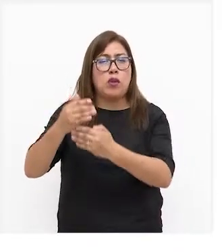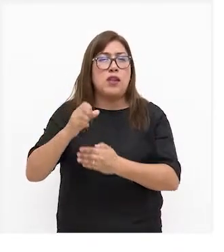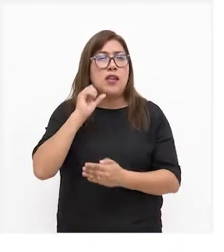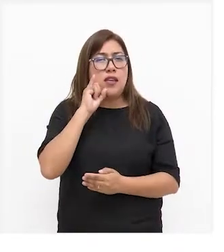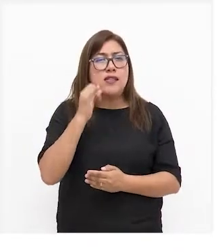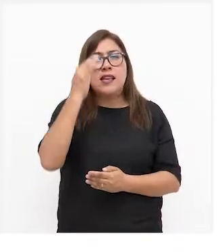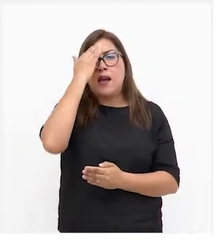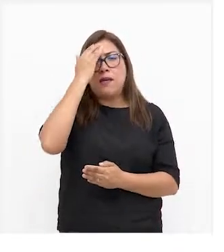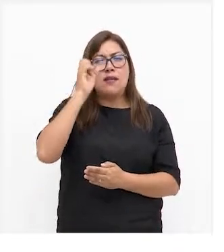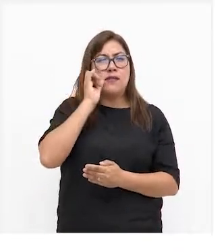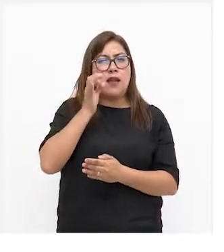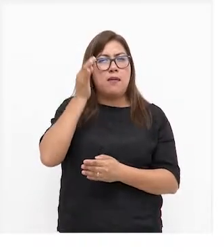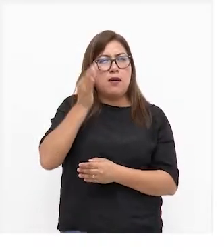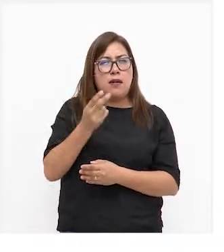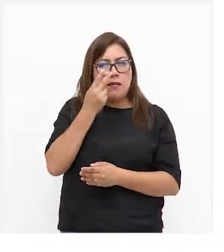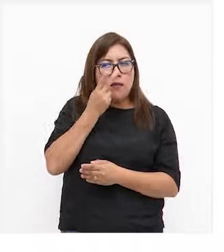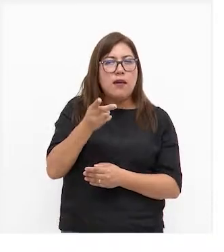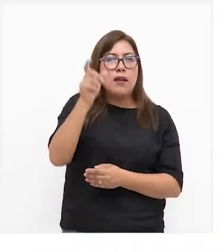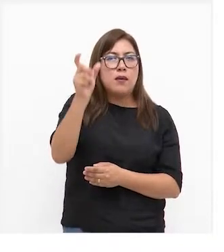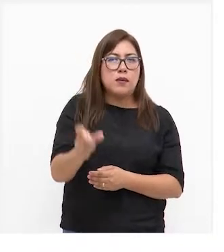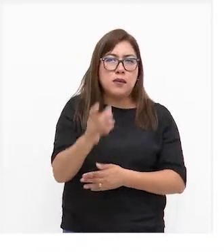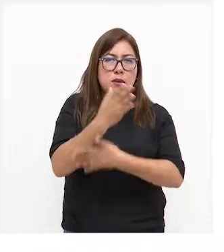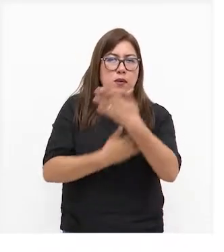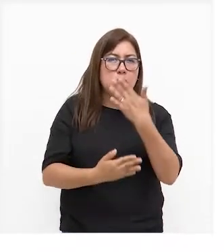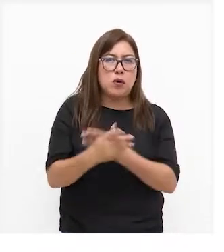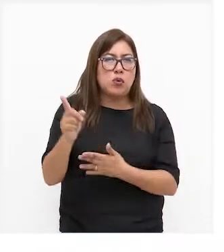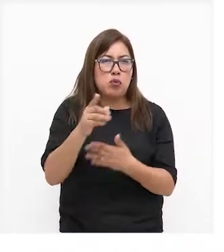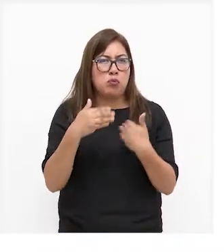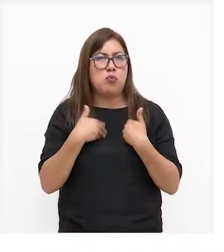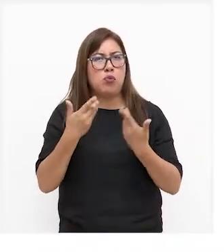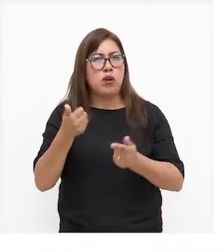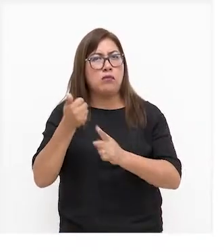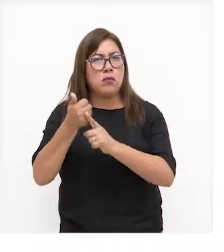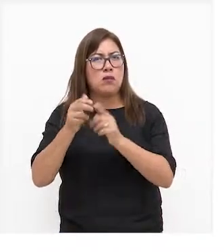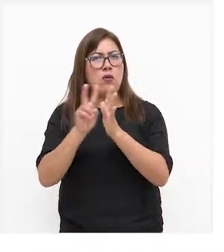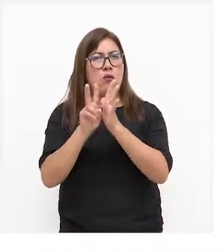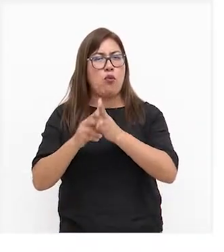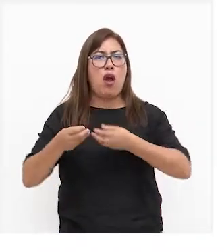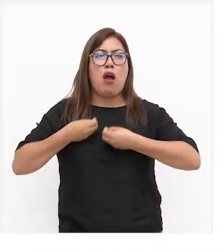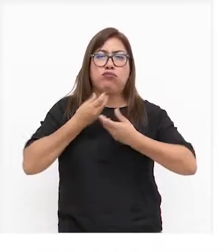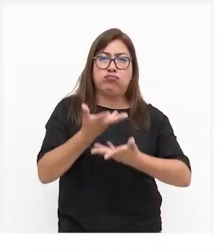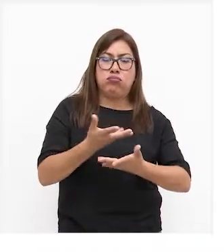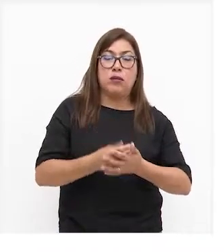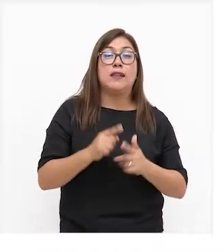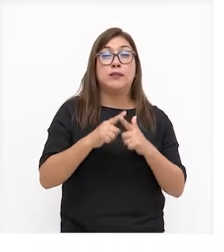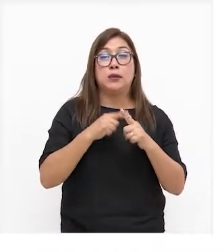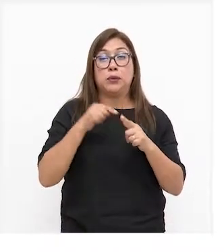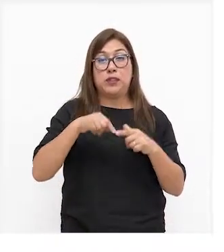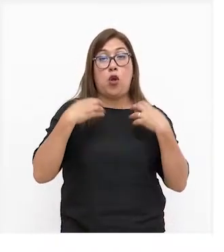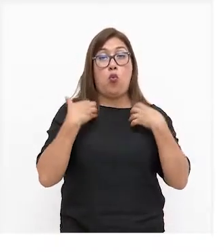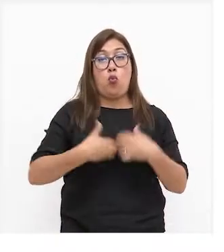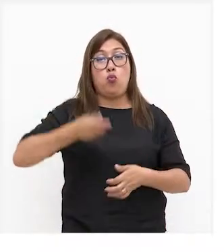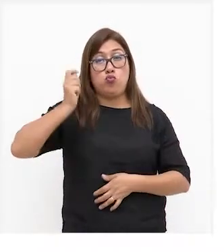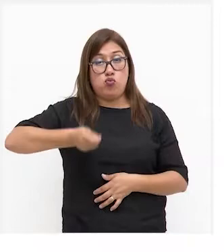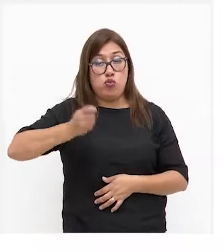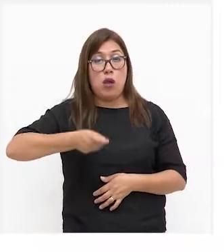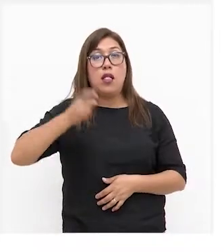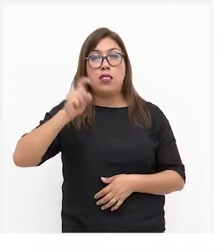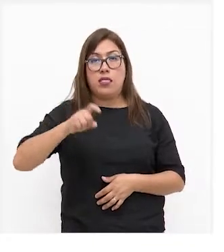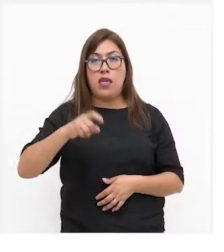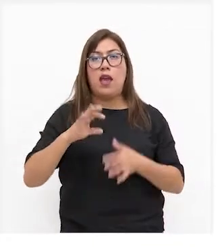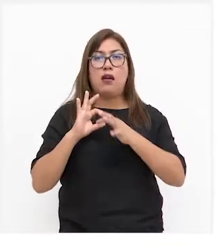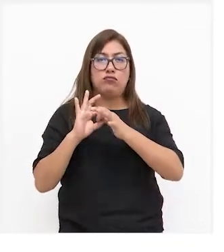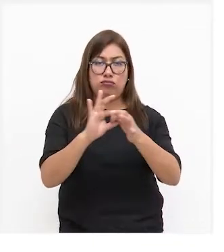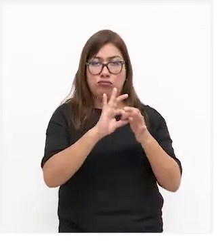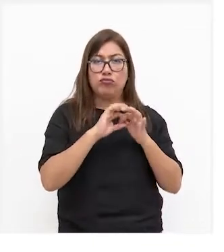si efectivamente la persona con discapacidad no puede manifestar voluntad. El juez debe realizar junto